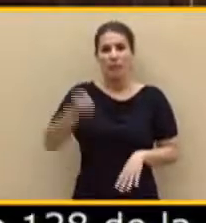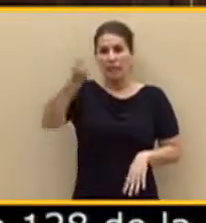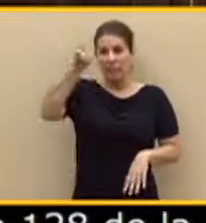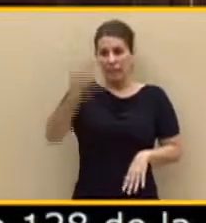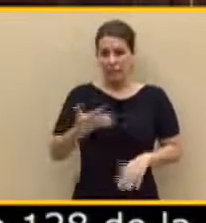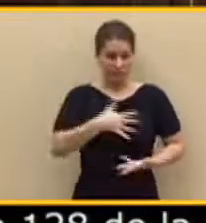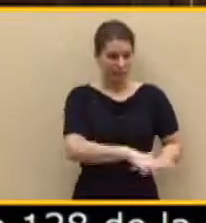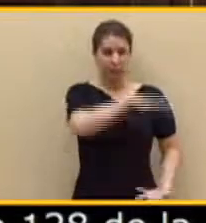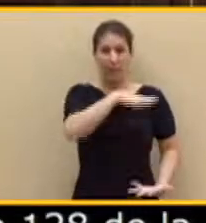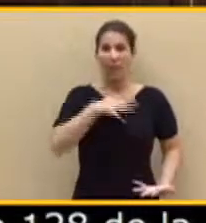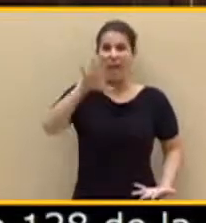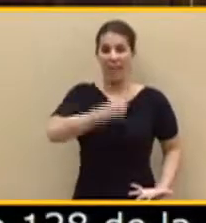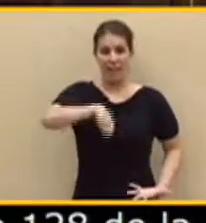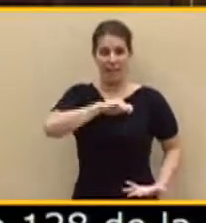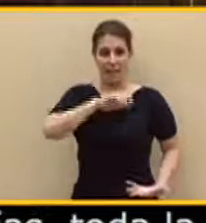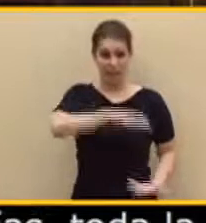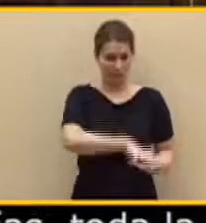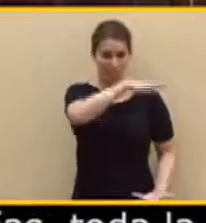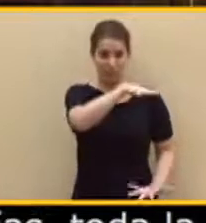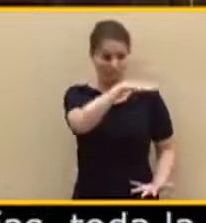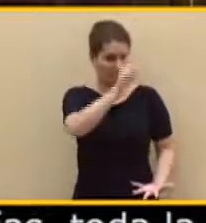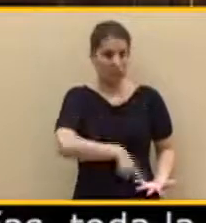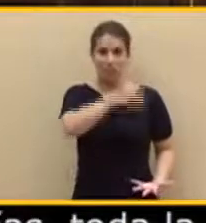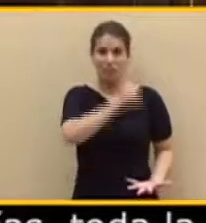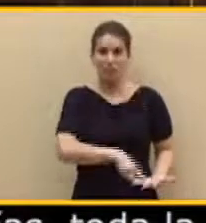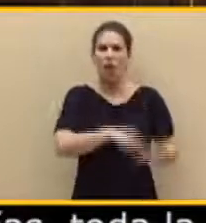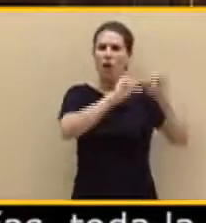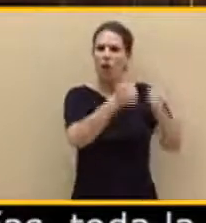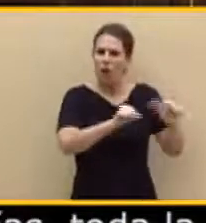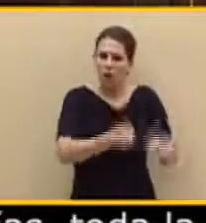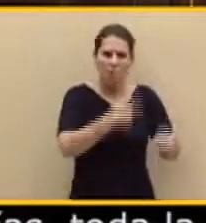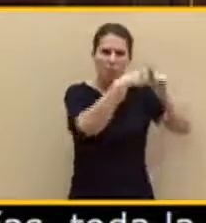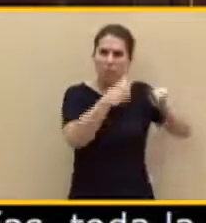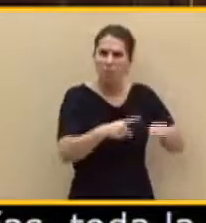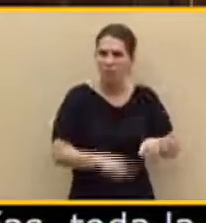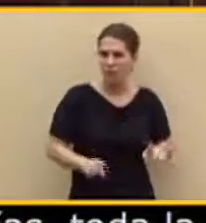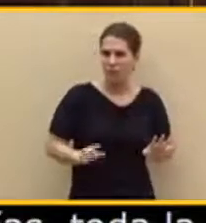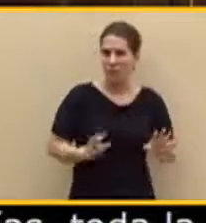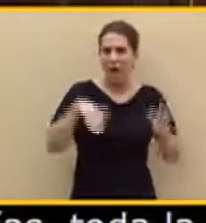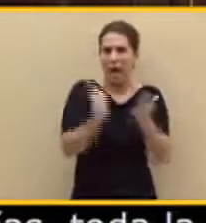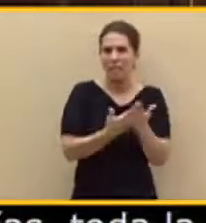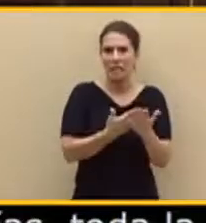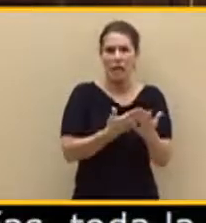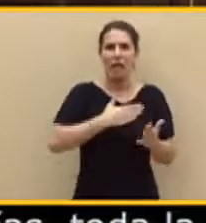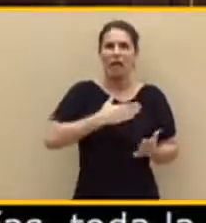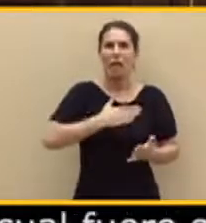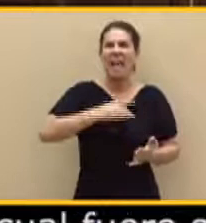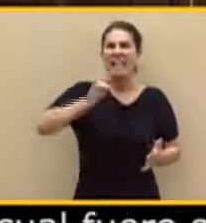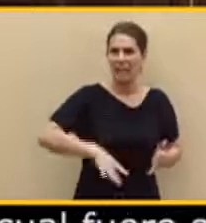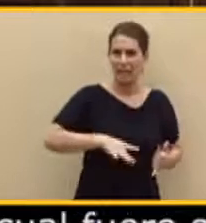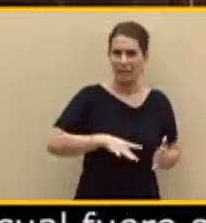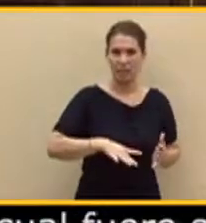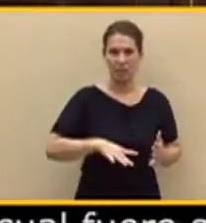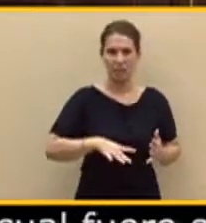señorías, toda la riqueza del país en sus distintas formas y sea cual fuere su titularidad, está